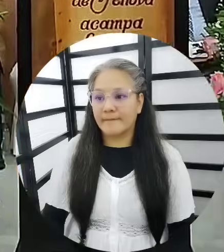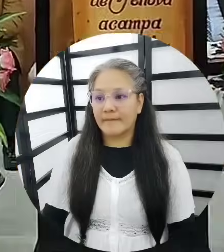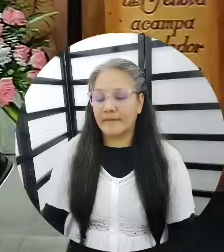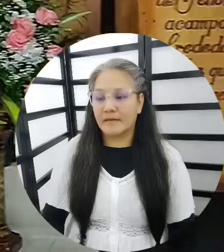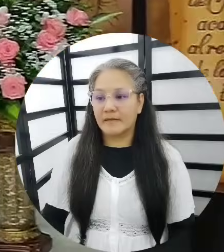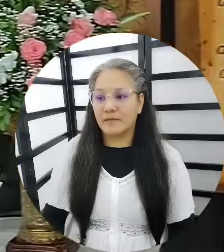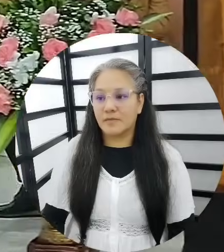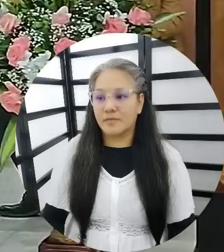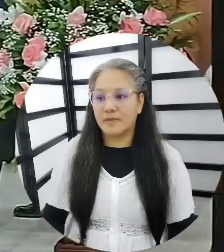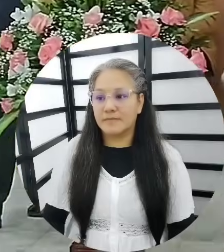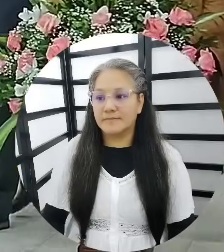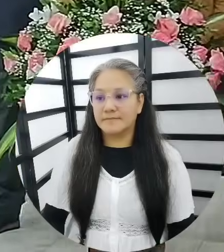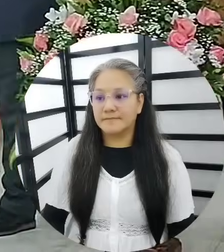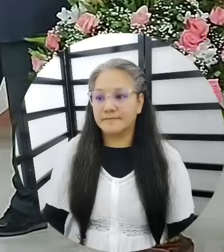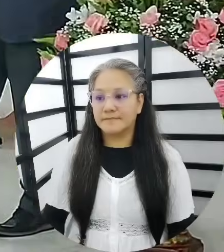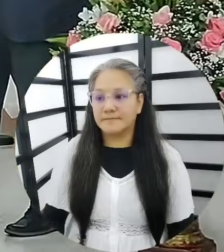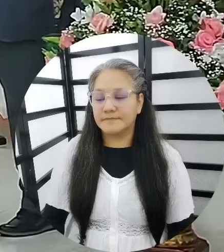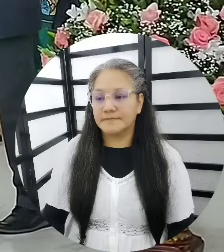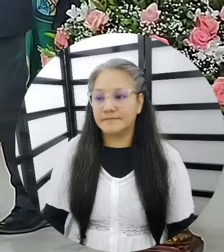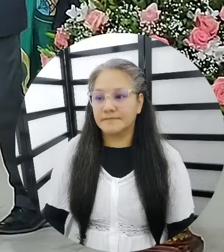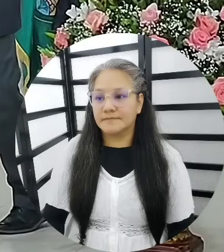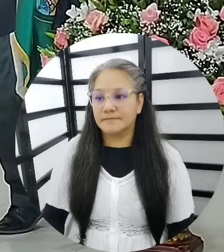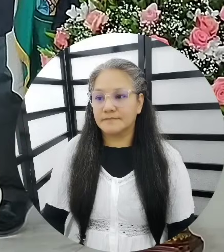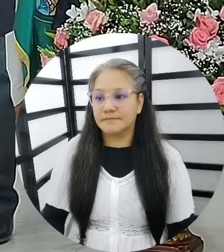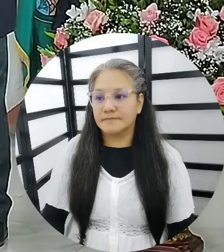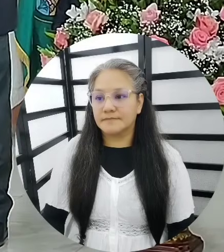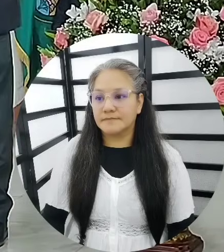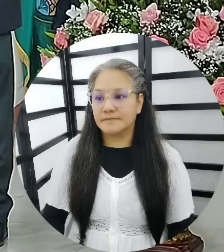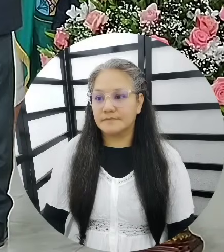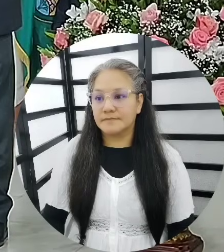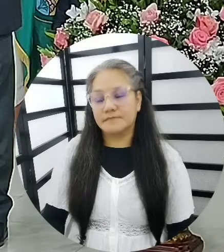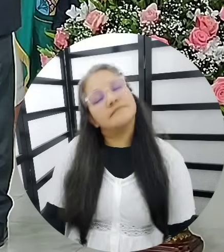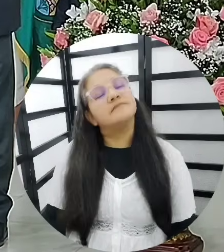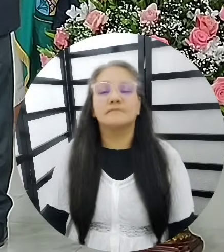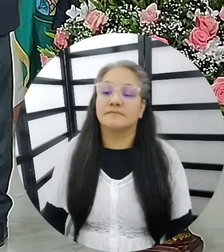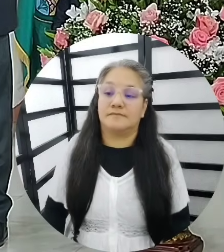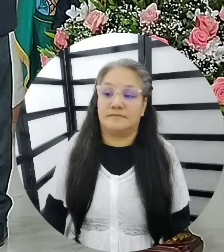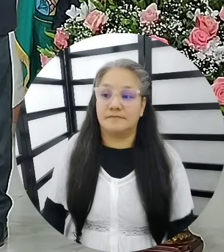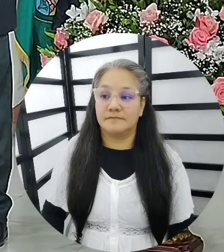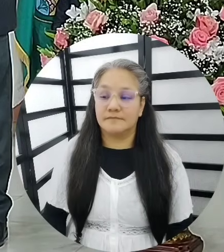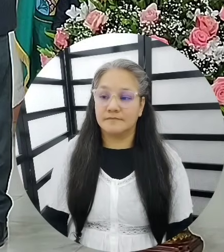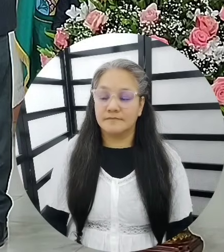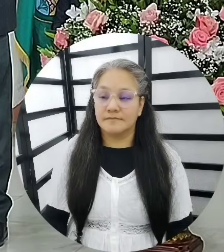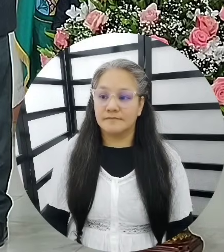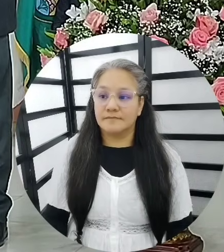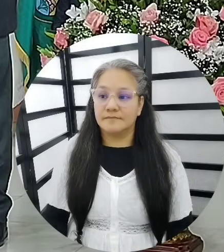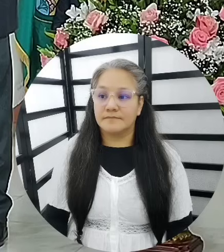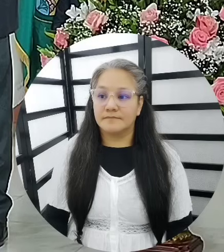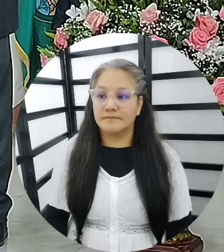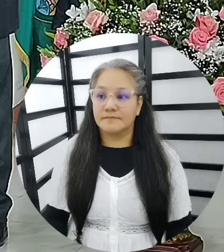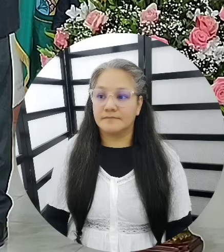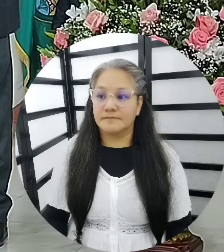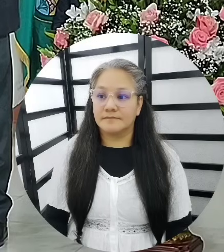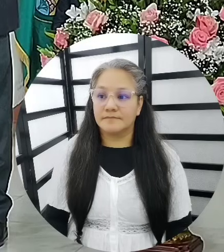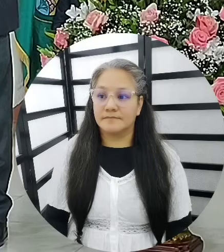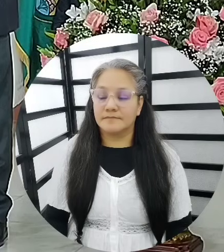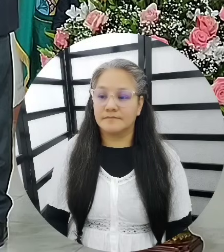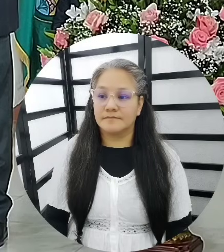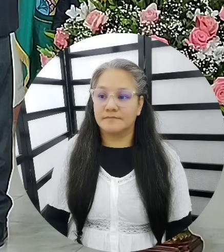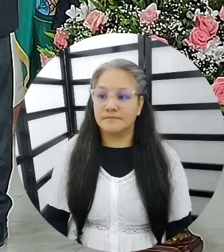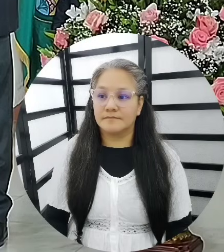pacientemente esperé en Jehová. La versión antigua o en el original dice,